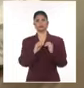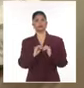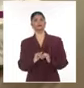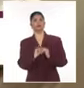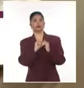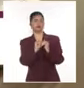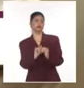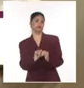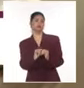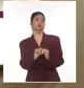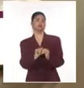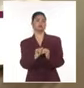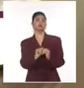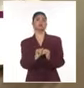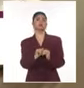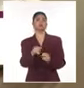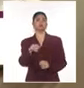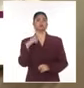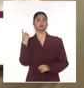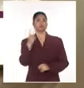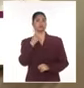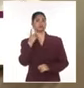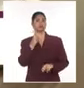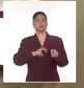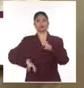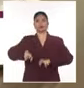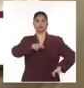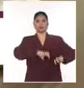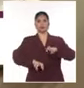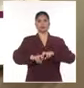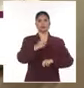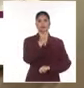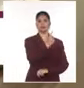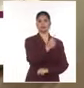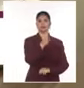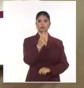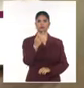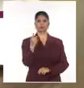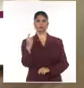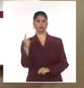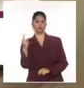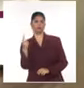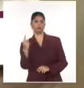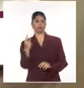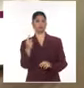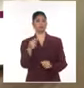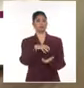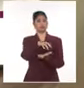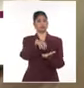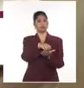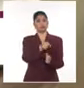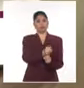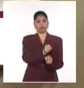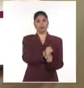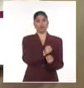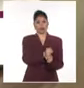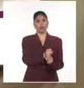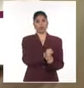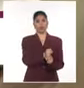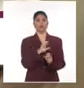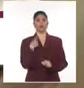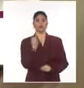los magistrados, de estudiarnos cada caso desde que comienza en cada centro de trabajo. O sea, comienzan los órganos de justicia